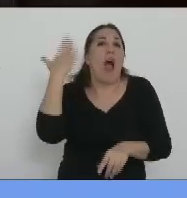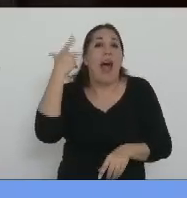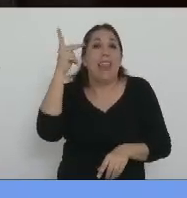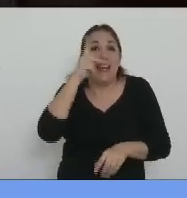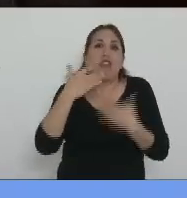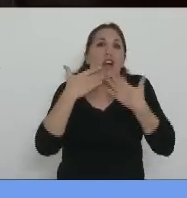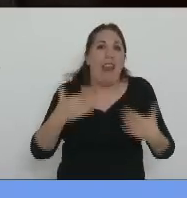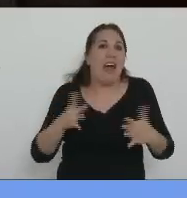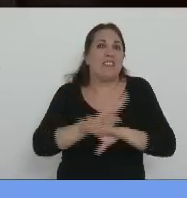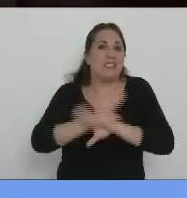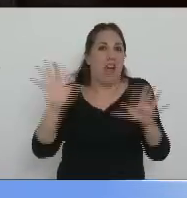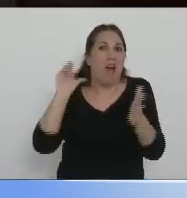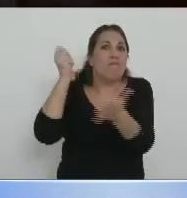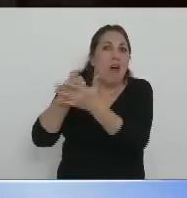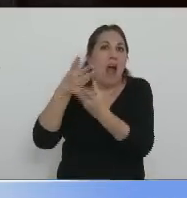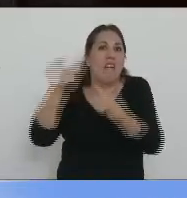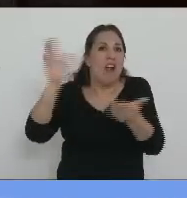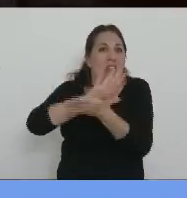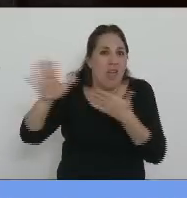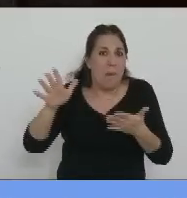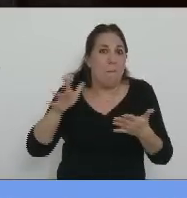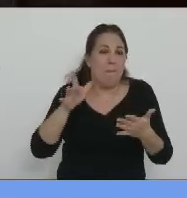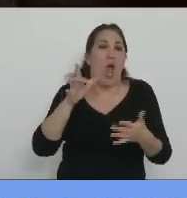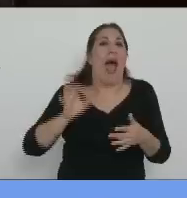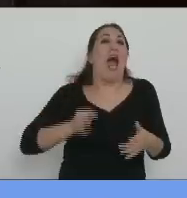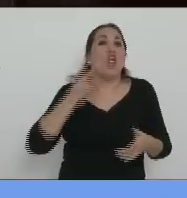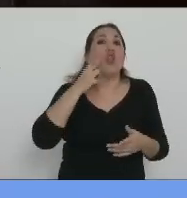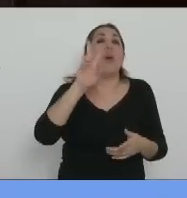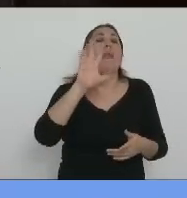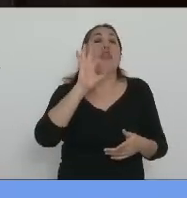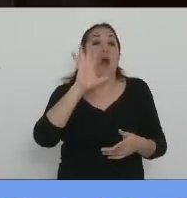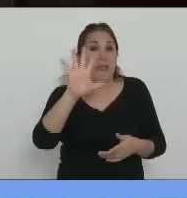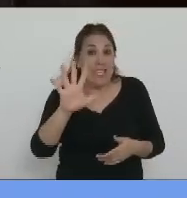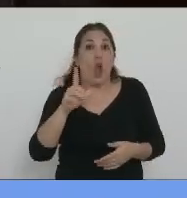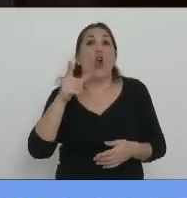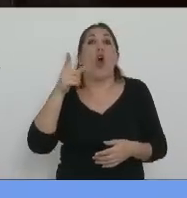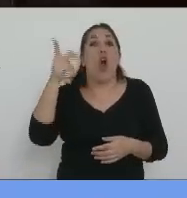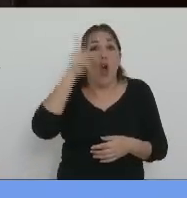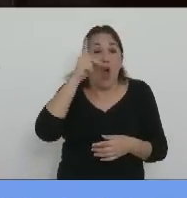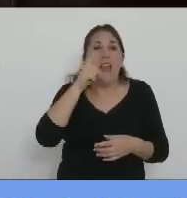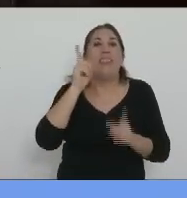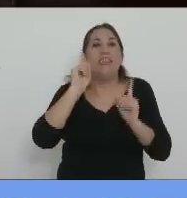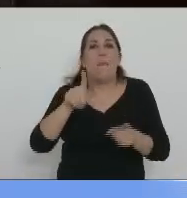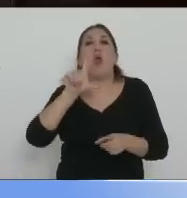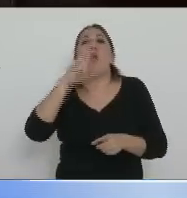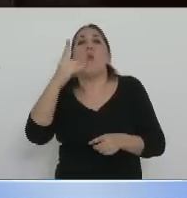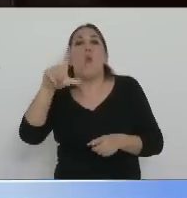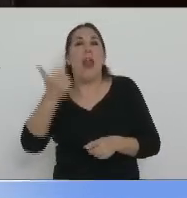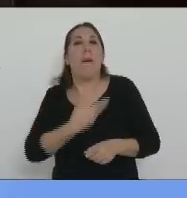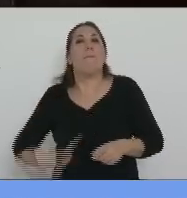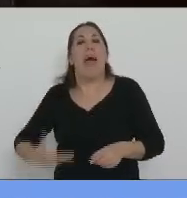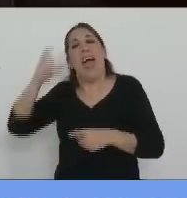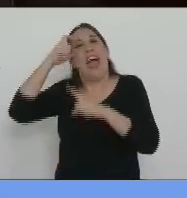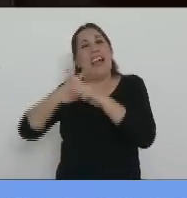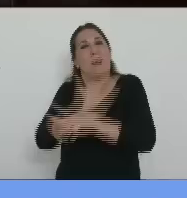perdón en 2005 también en esa época cuando néstor kirchner junto con lula le pagaron la totalidad de la deuda de una